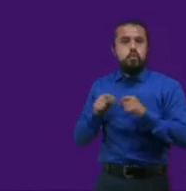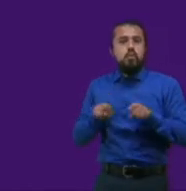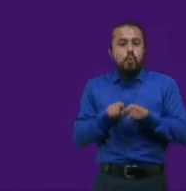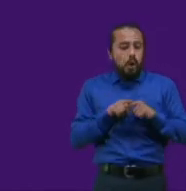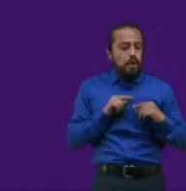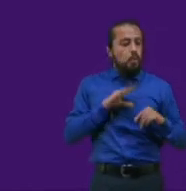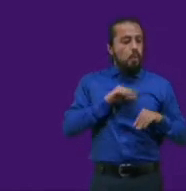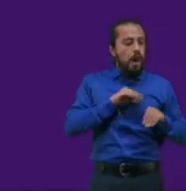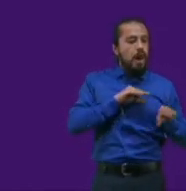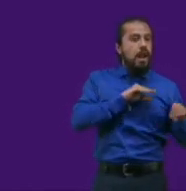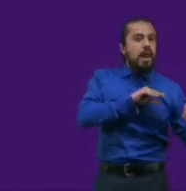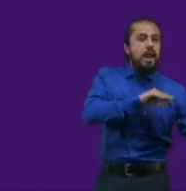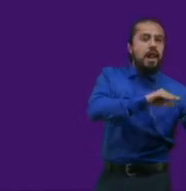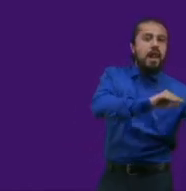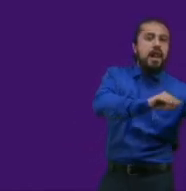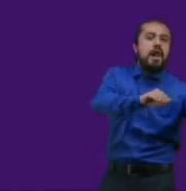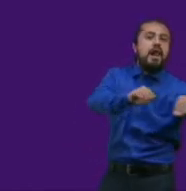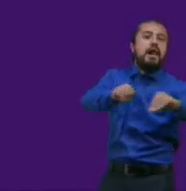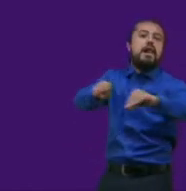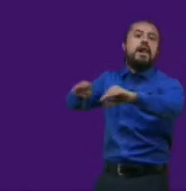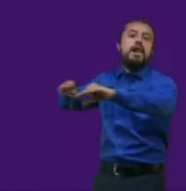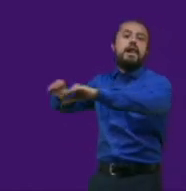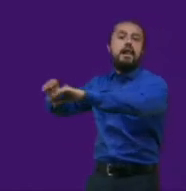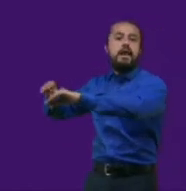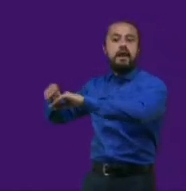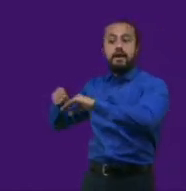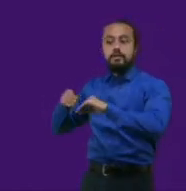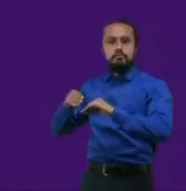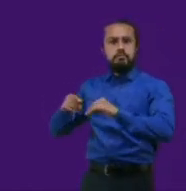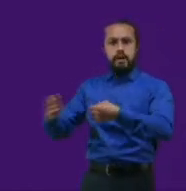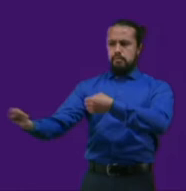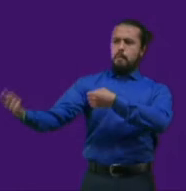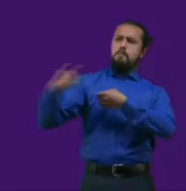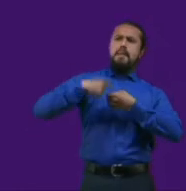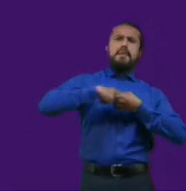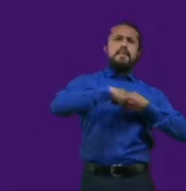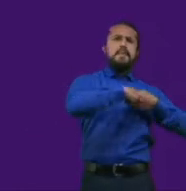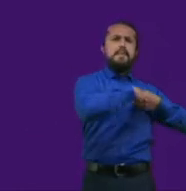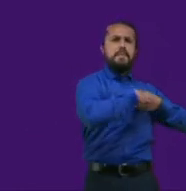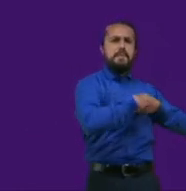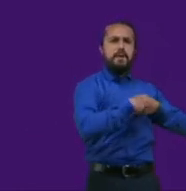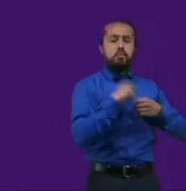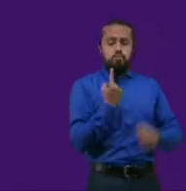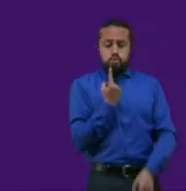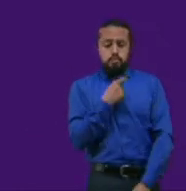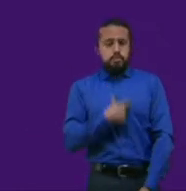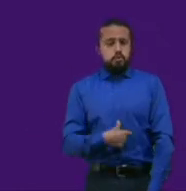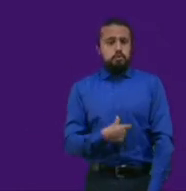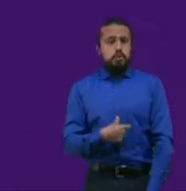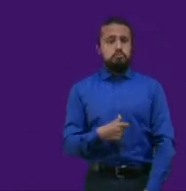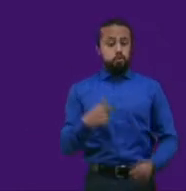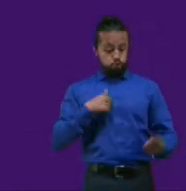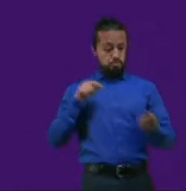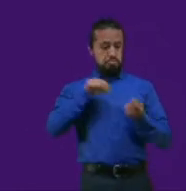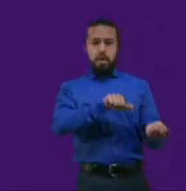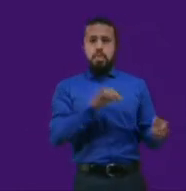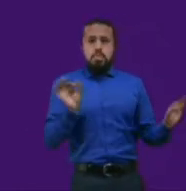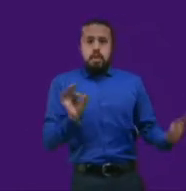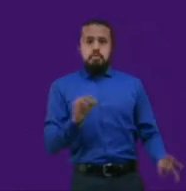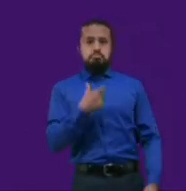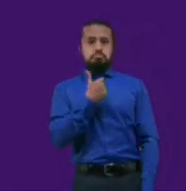cuenta. Y es un punto muy importante porque, volviendo otra vez a lo que hablamos antes, cuando le vas a presentar a un inversionista tu